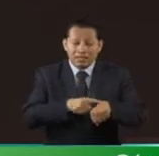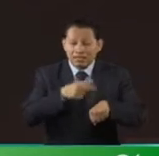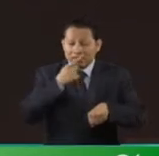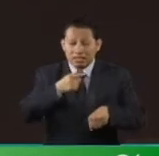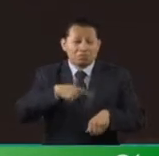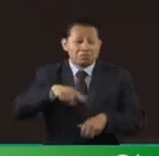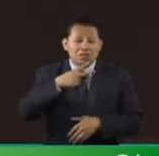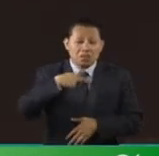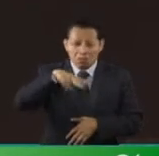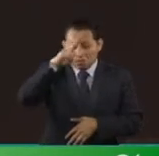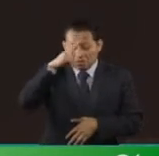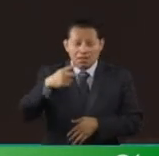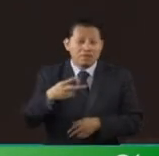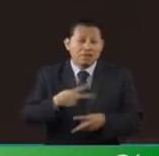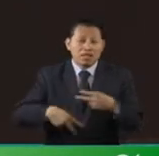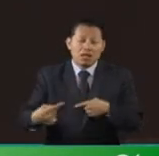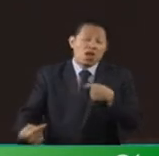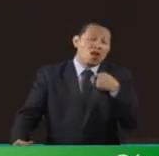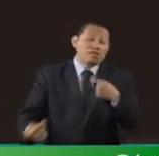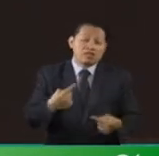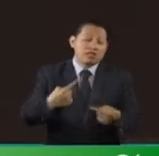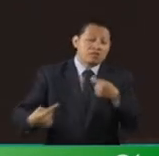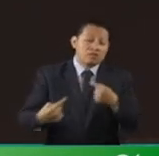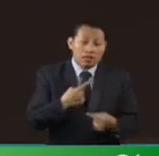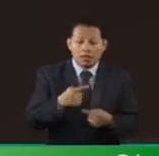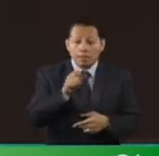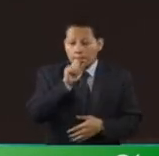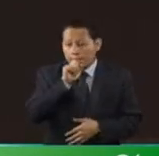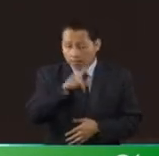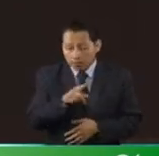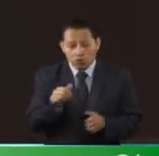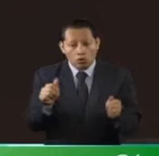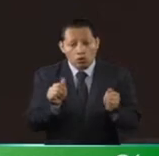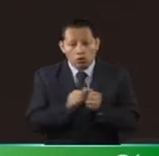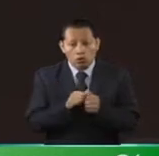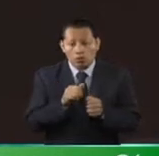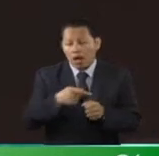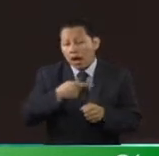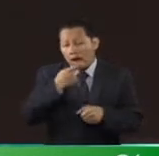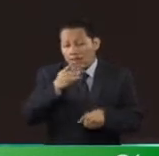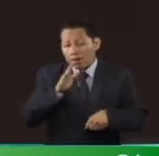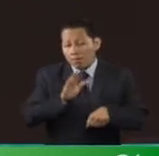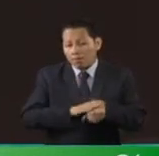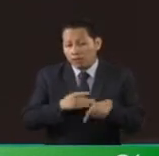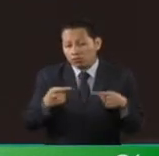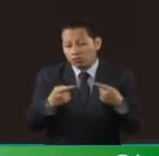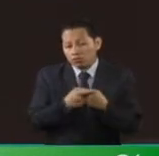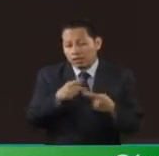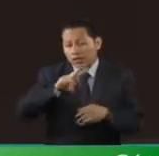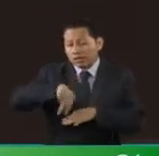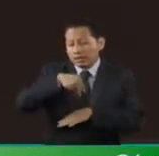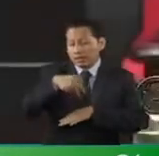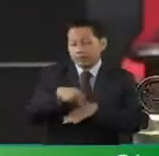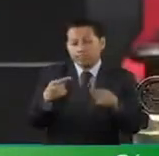quien venga a ofendernos sea quien habla con más incongruencia en esta máxima tribuna. Muchas gracias. En el uso